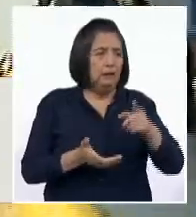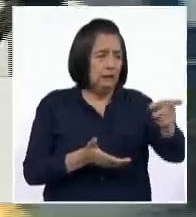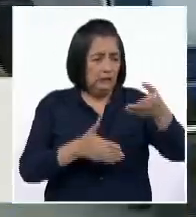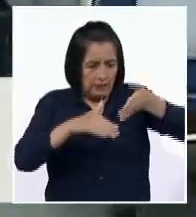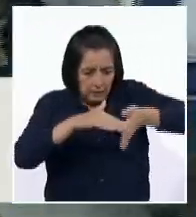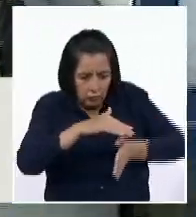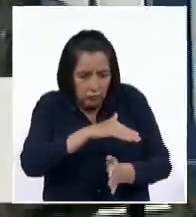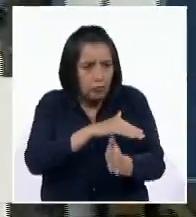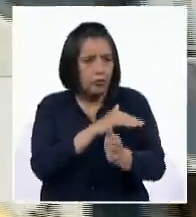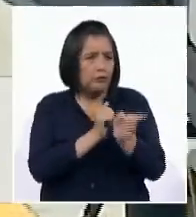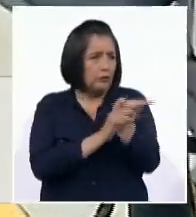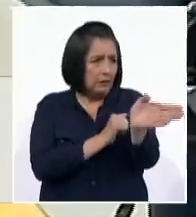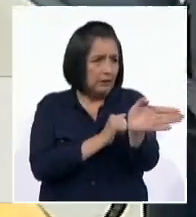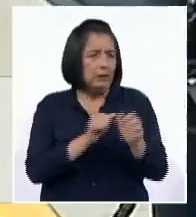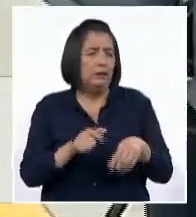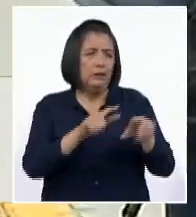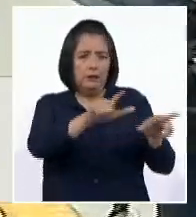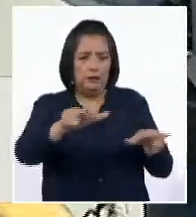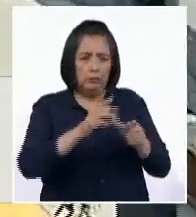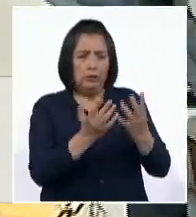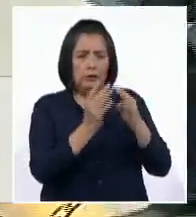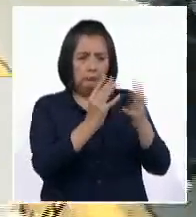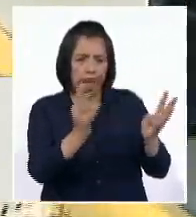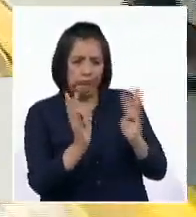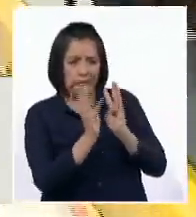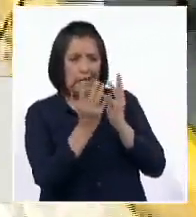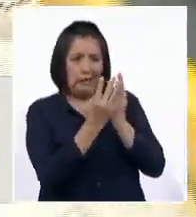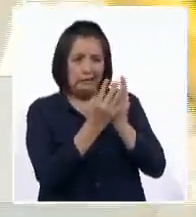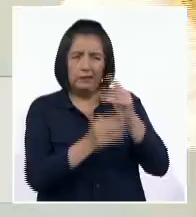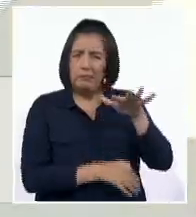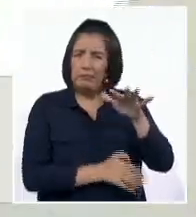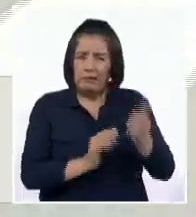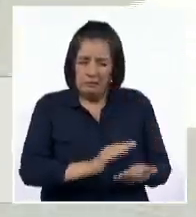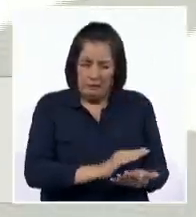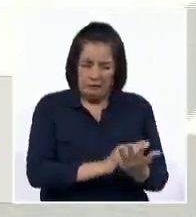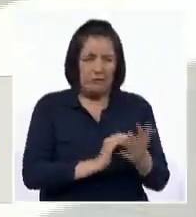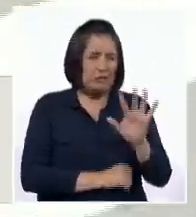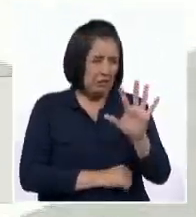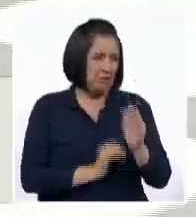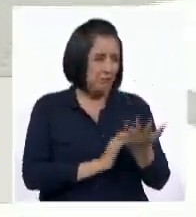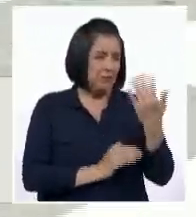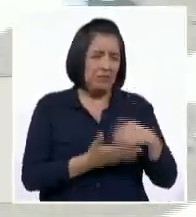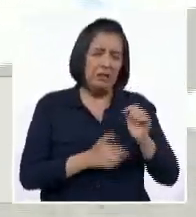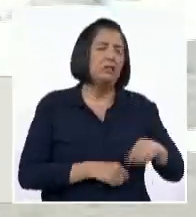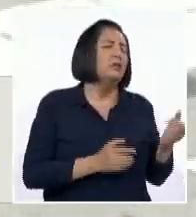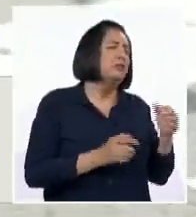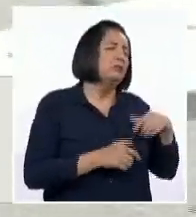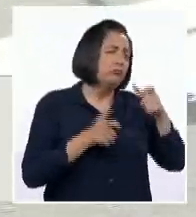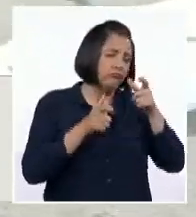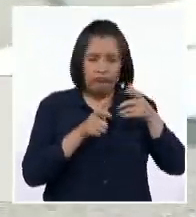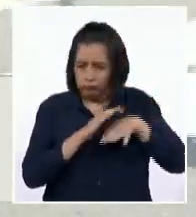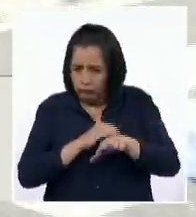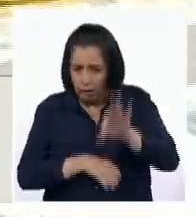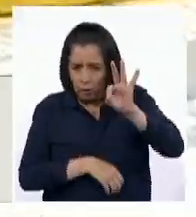del sótano de esta sede judicial, en el espacio de la carceleta, donde cerca de las 5 de la mañana a los custodios habrían encontrado sin